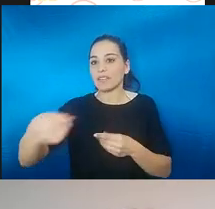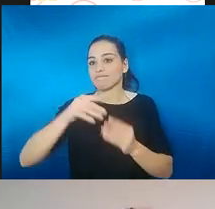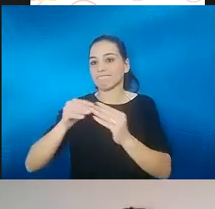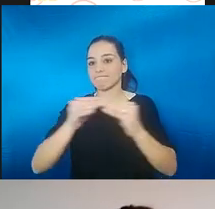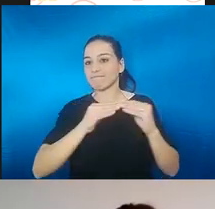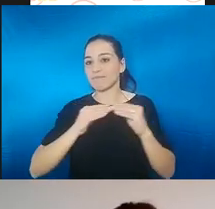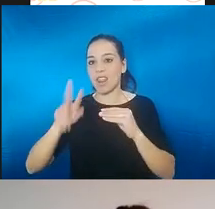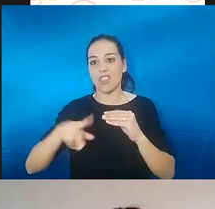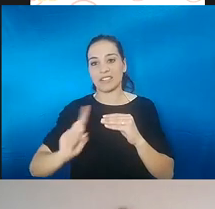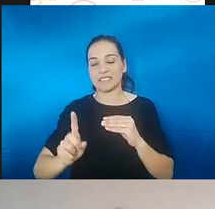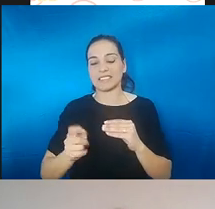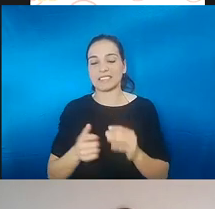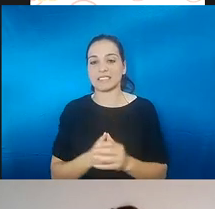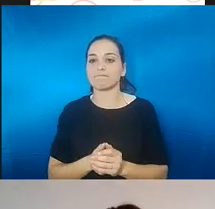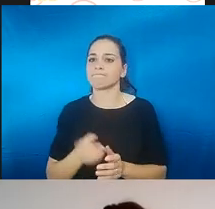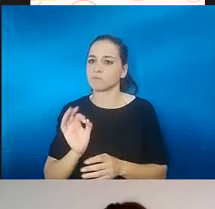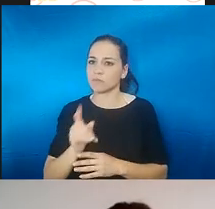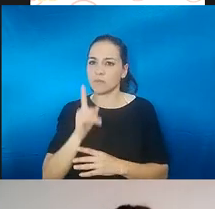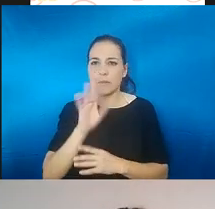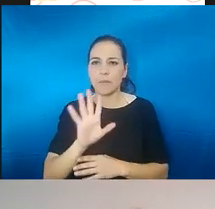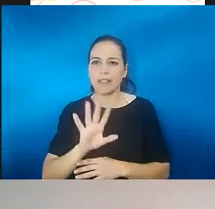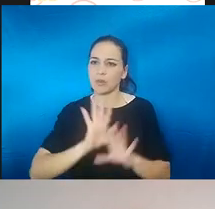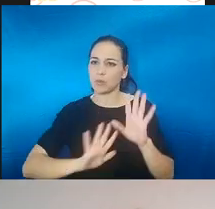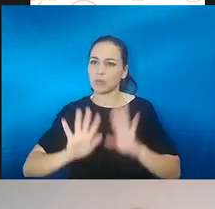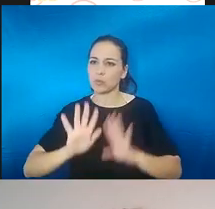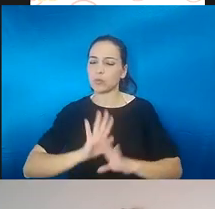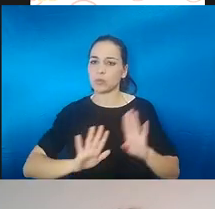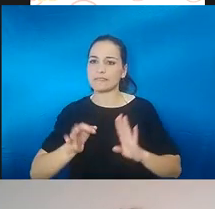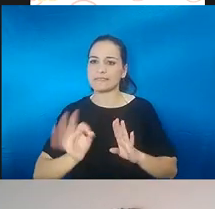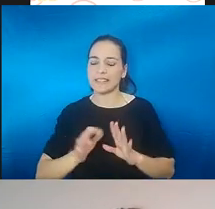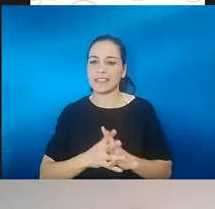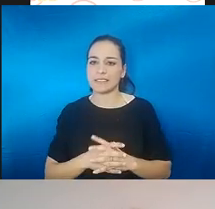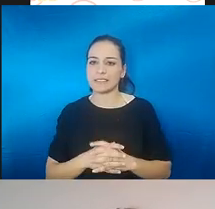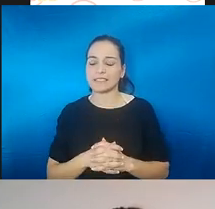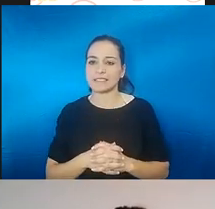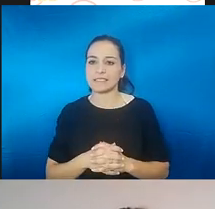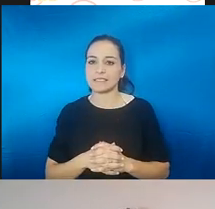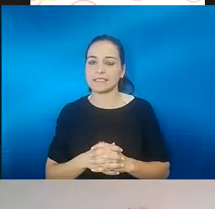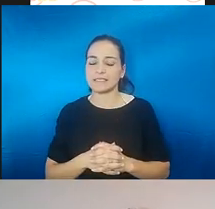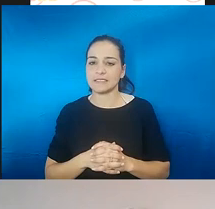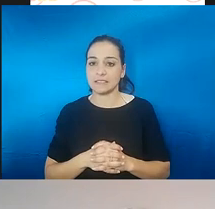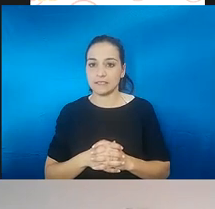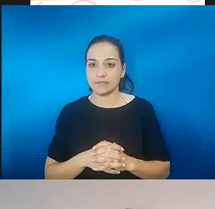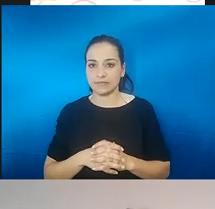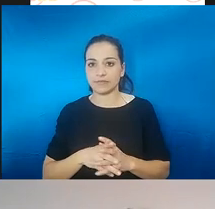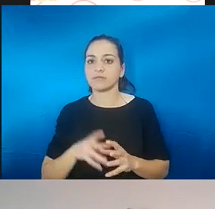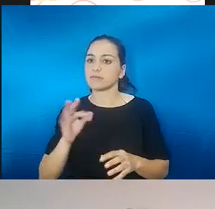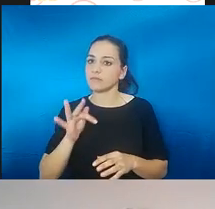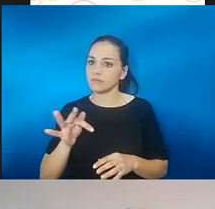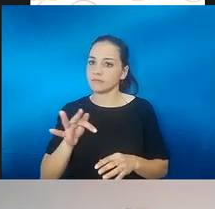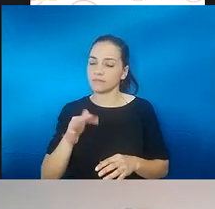Sí, eso creo que es bastante más complejo que parece, ¿no? Realmente, además, es decir que, es que es como,